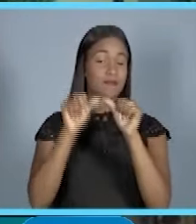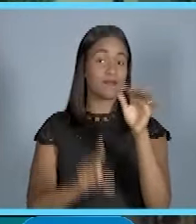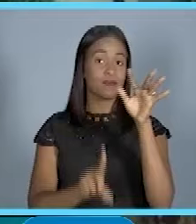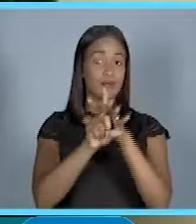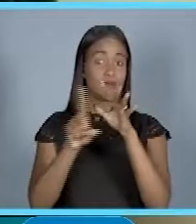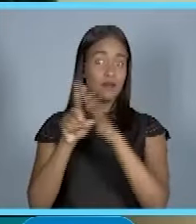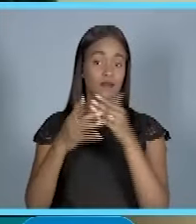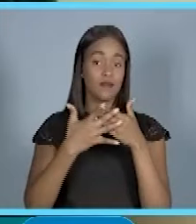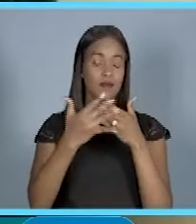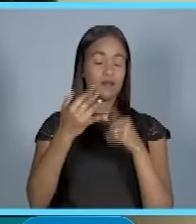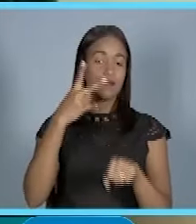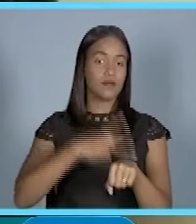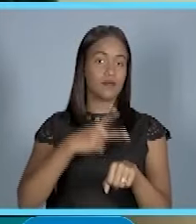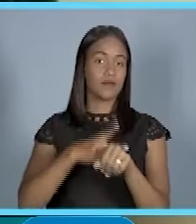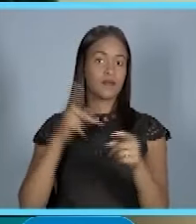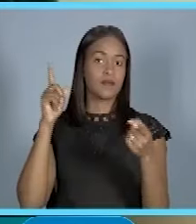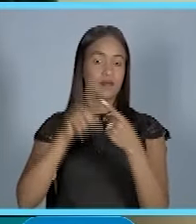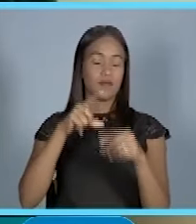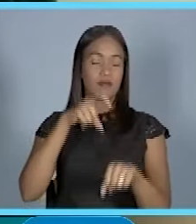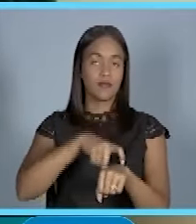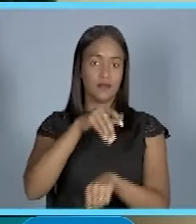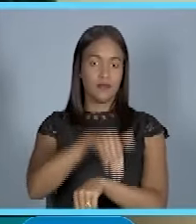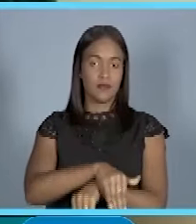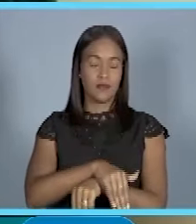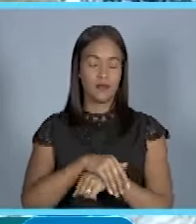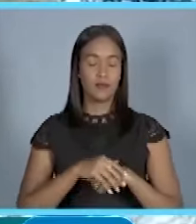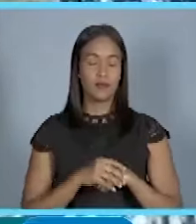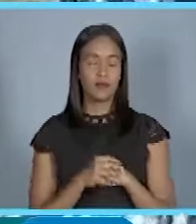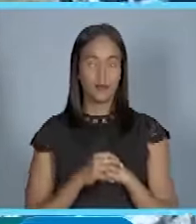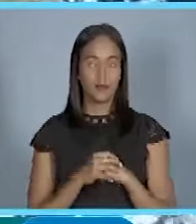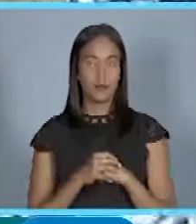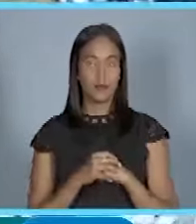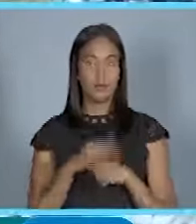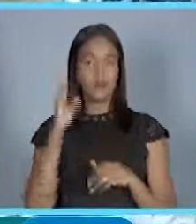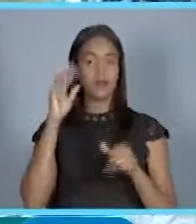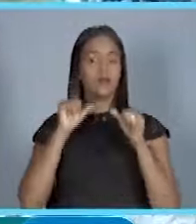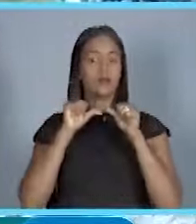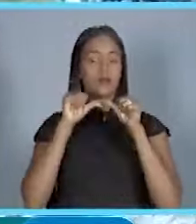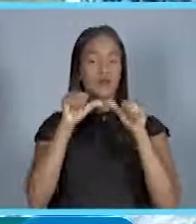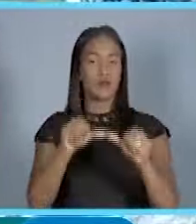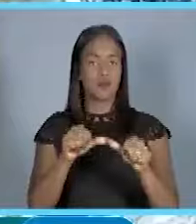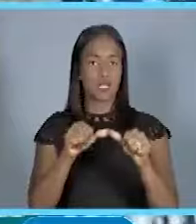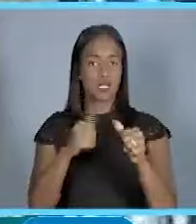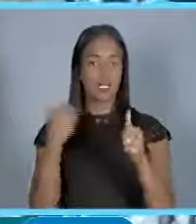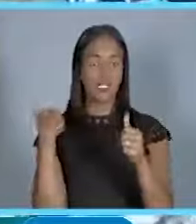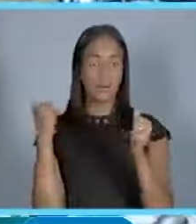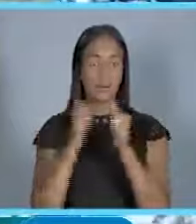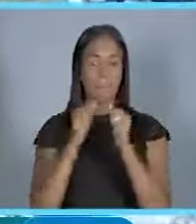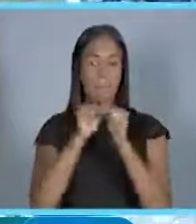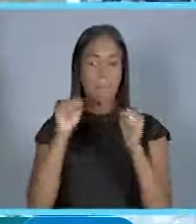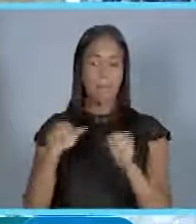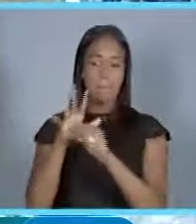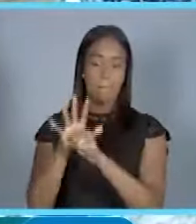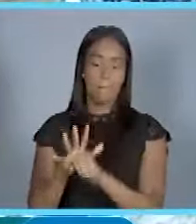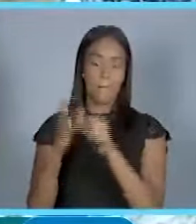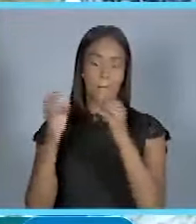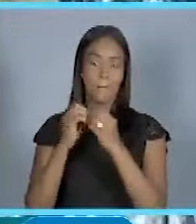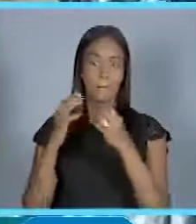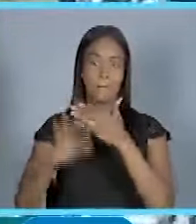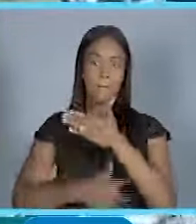provocando durante la tarde hasta las primeras horas de la noche. Continuar dominada por un sistema de alta presión en